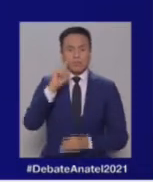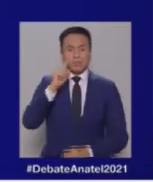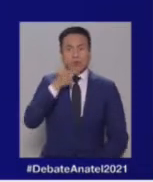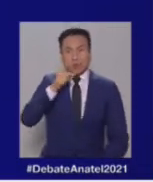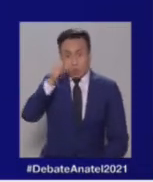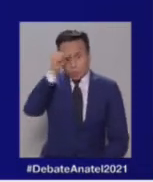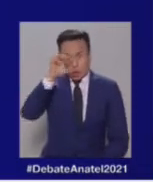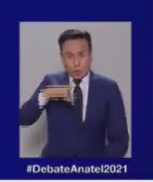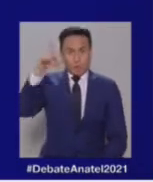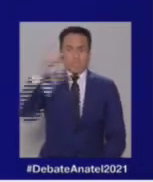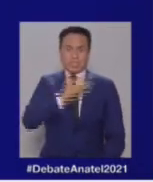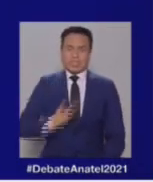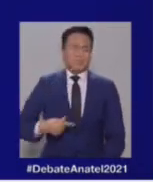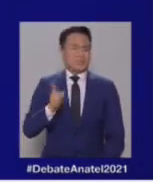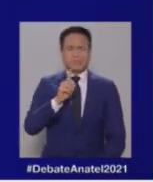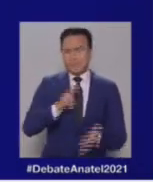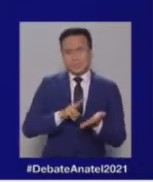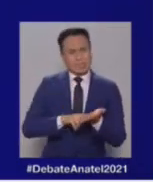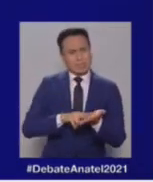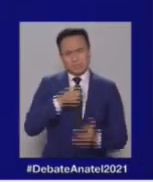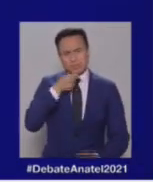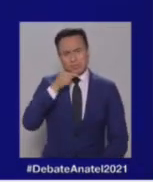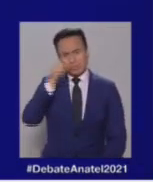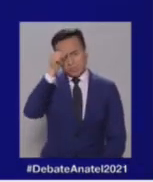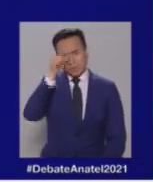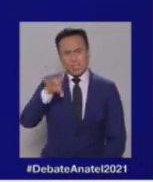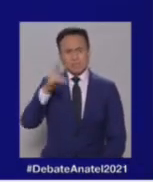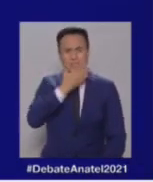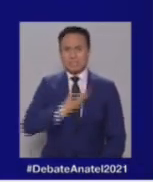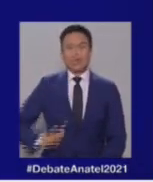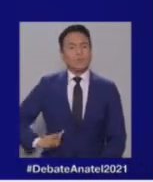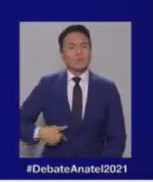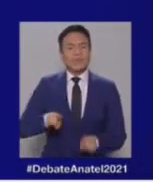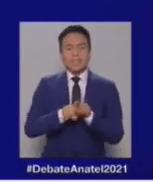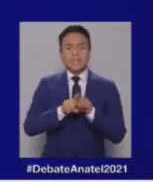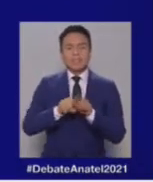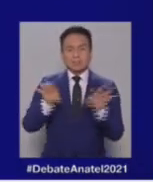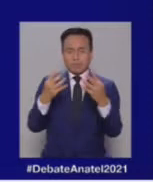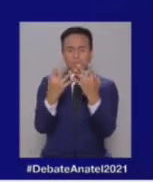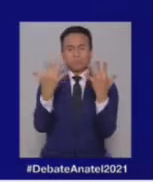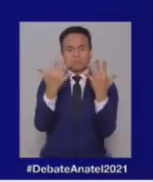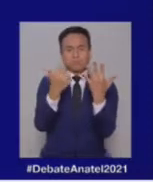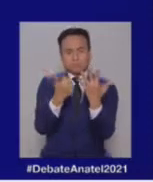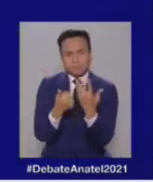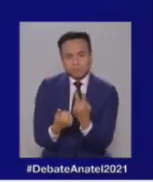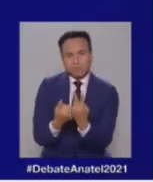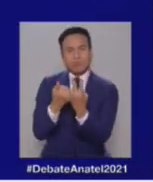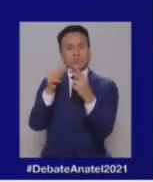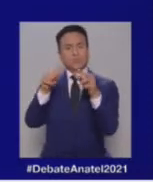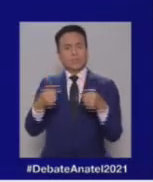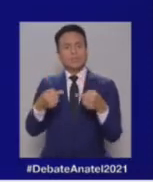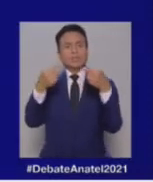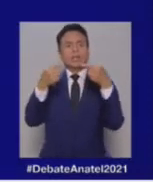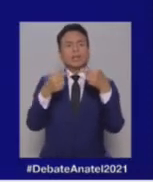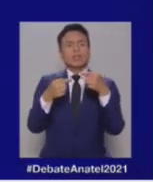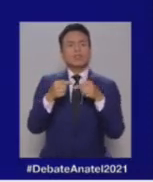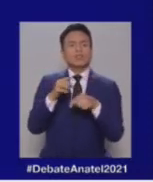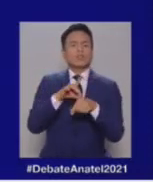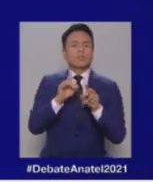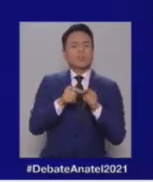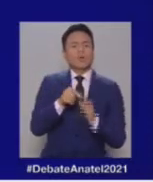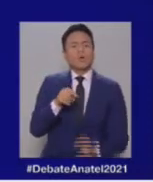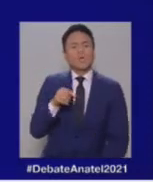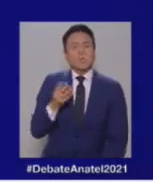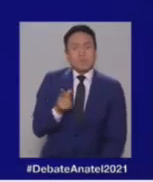patrocinio. Abstenerse me parece muy personalmente que no es opción, independientemente de que esta sea una elección difícil y donde